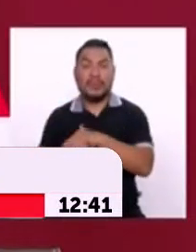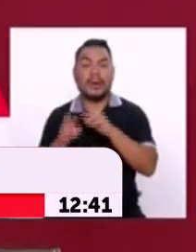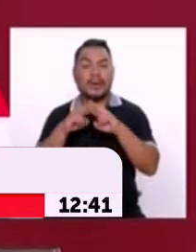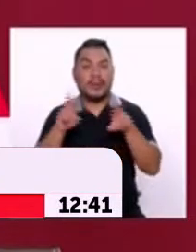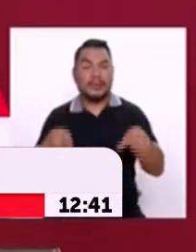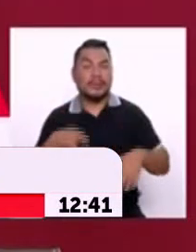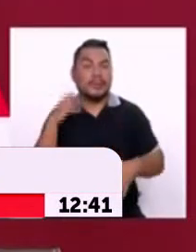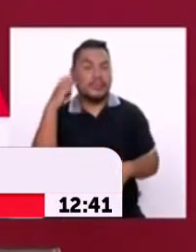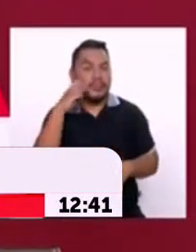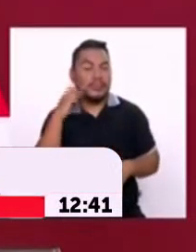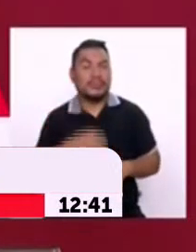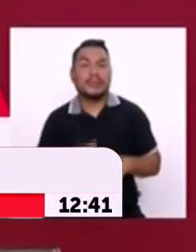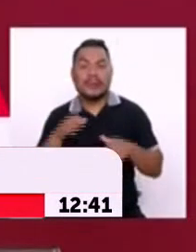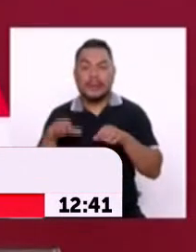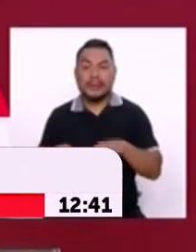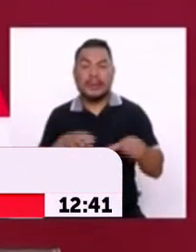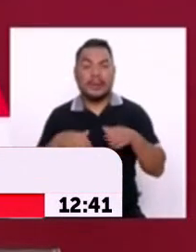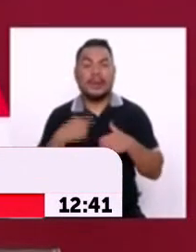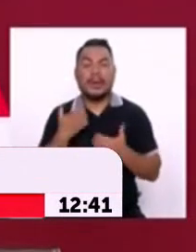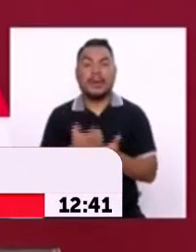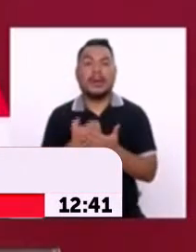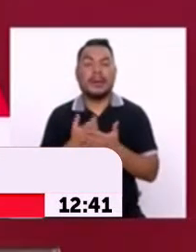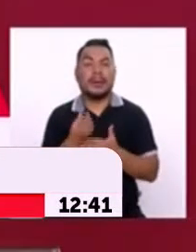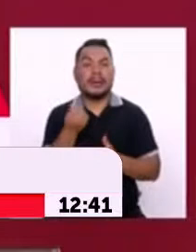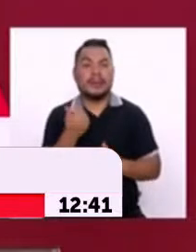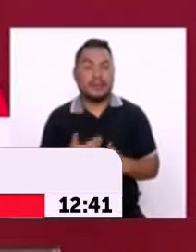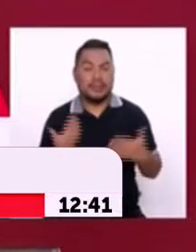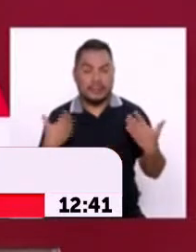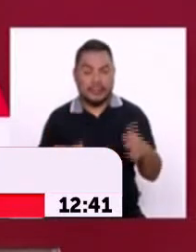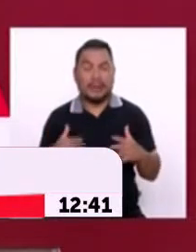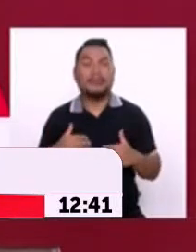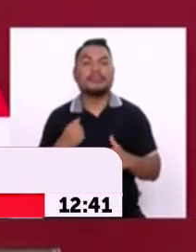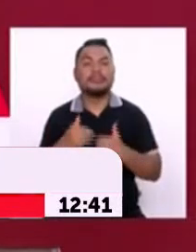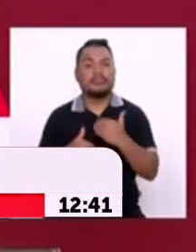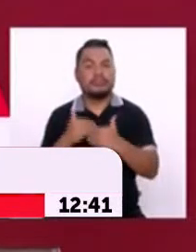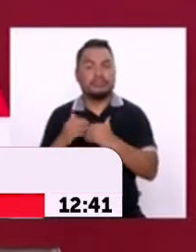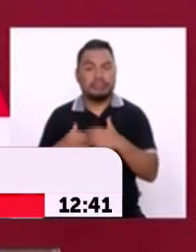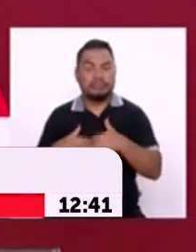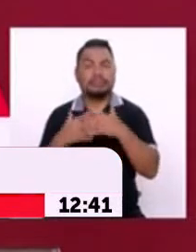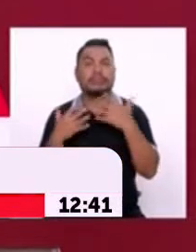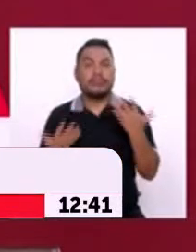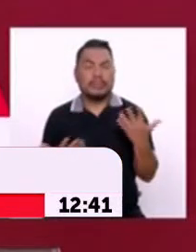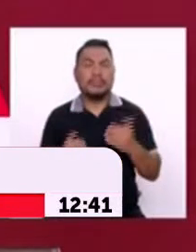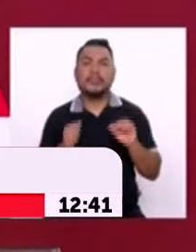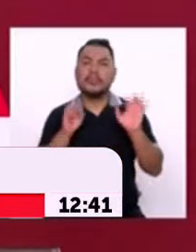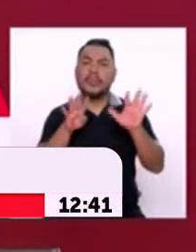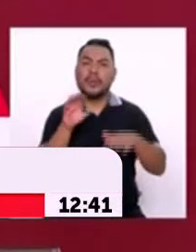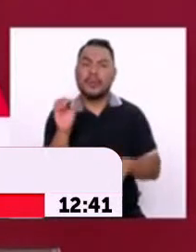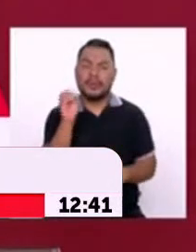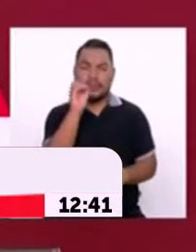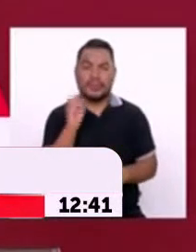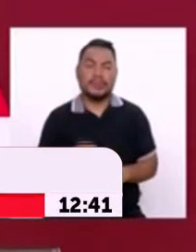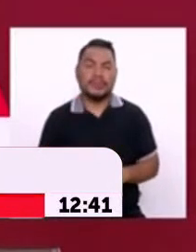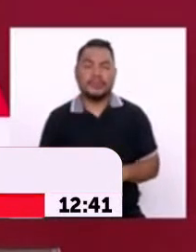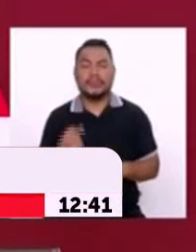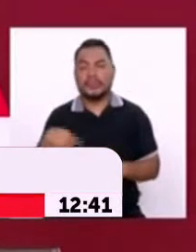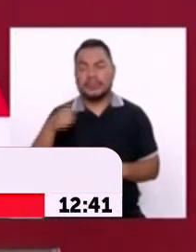en la región Puno, las actividades económicas se han restablecido en un